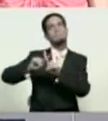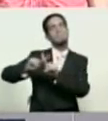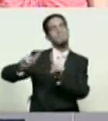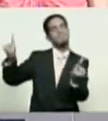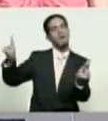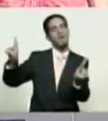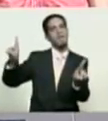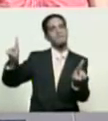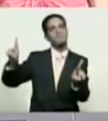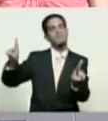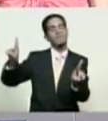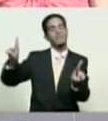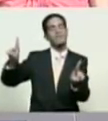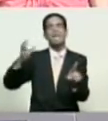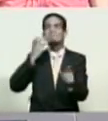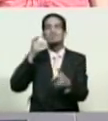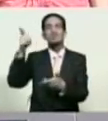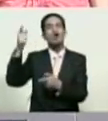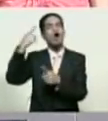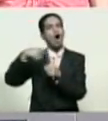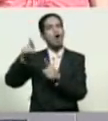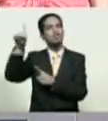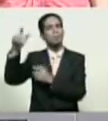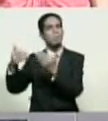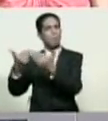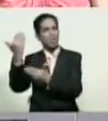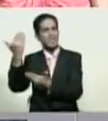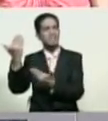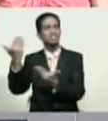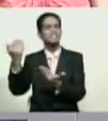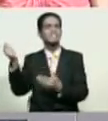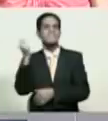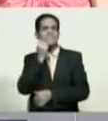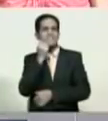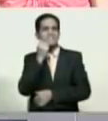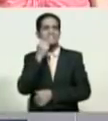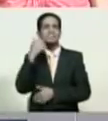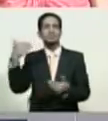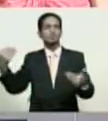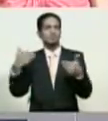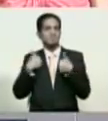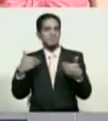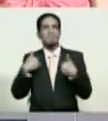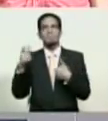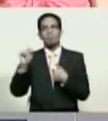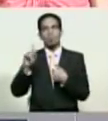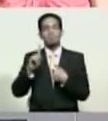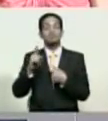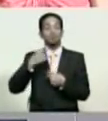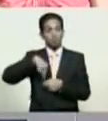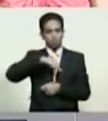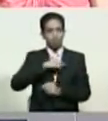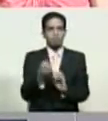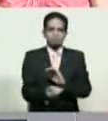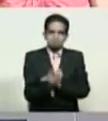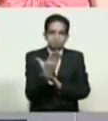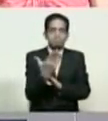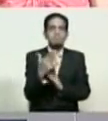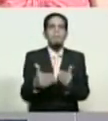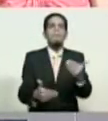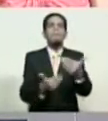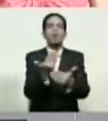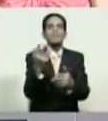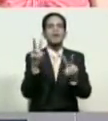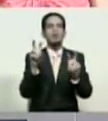lo que causa es sufrimiento y violencia masivo. Así que con ese modelo nos fuimos por el país, nos fuimos a encontrarnos